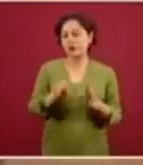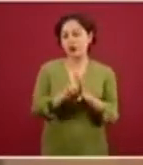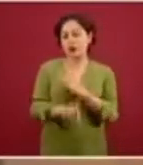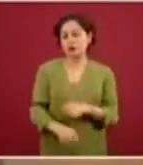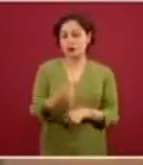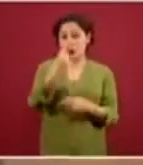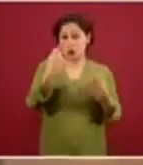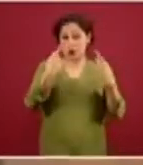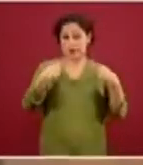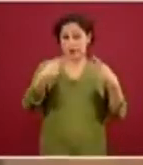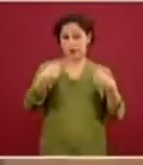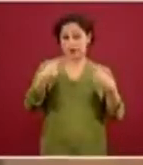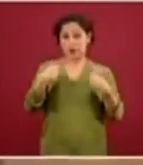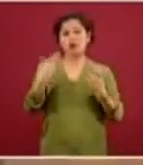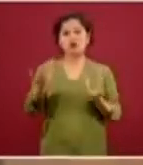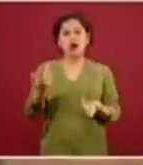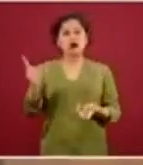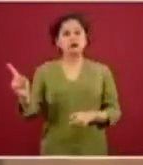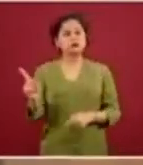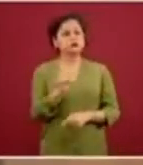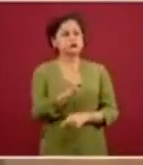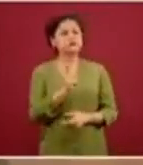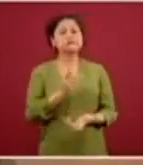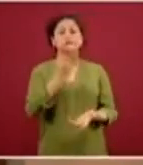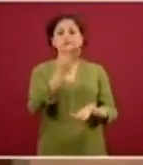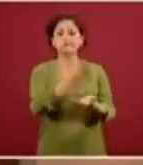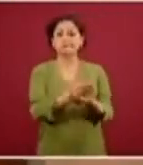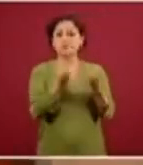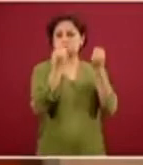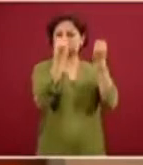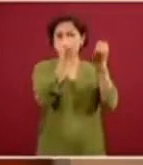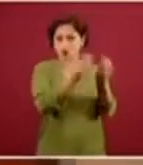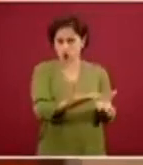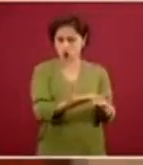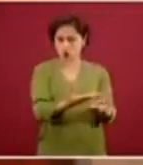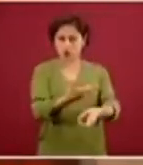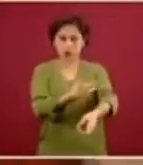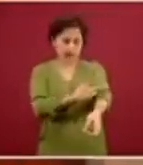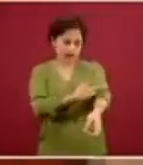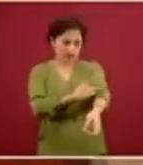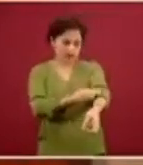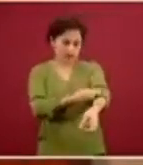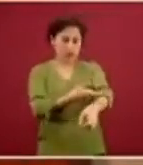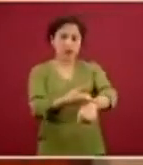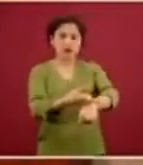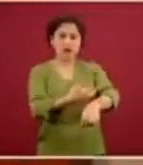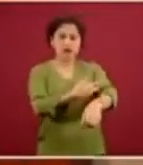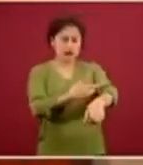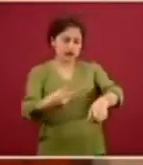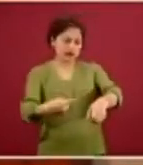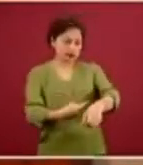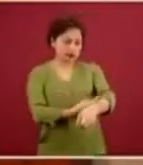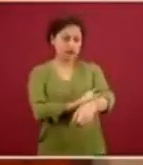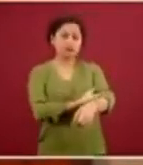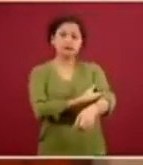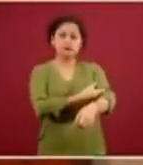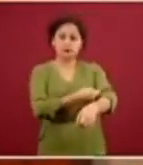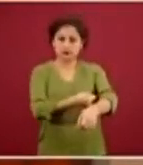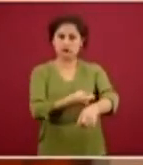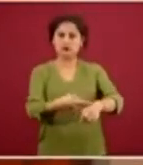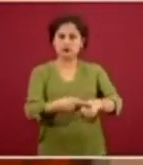donación y en vez de que sea la donación habitual donde se punciona una vena y ustedes ven una bolsa que se está llenando de sangre mientras